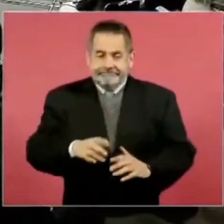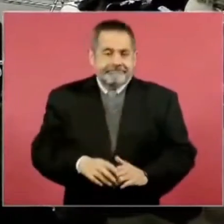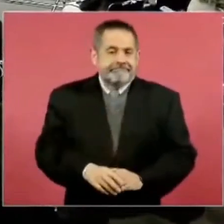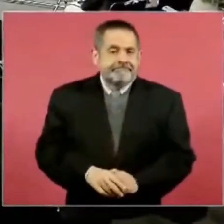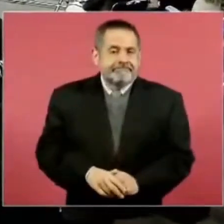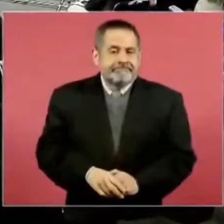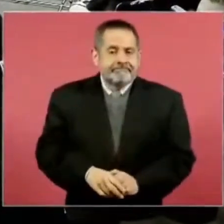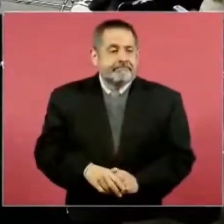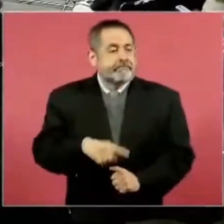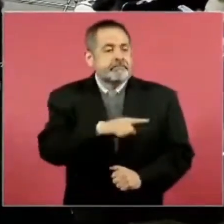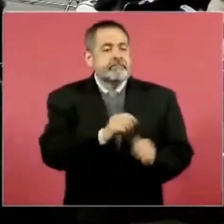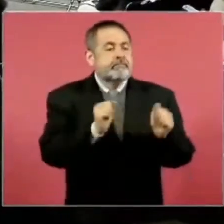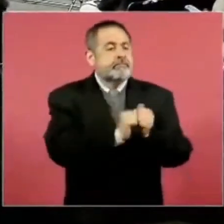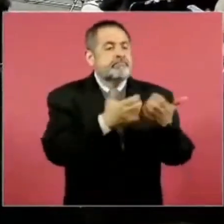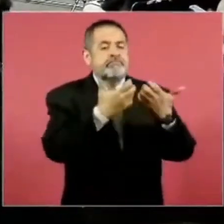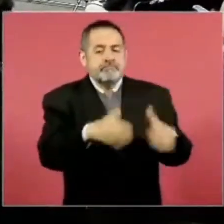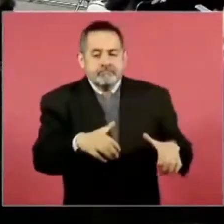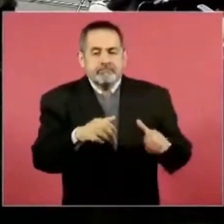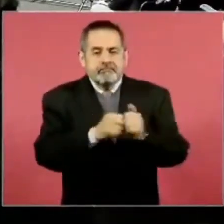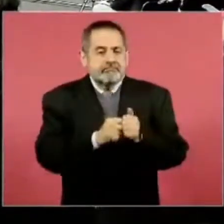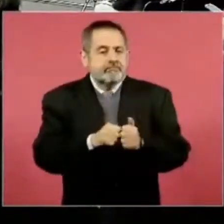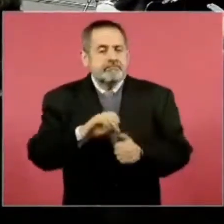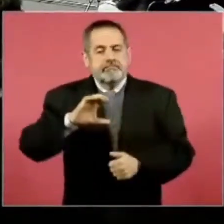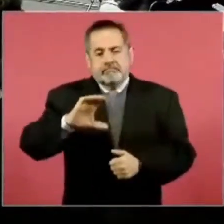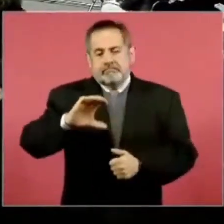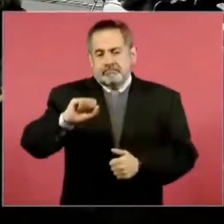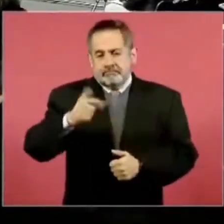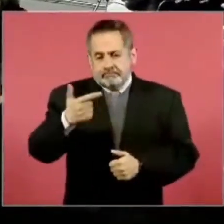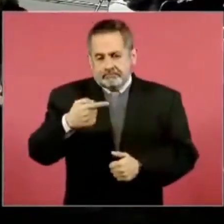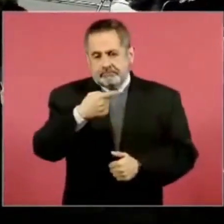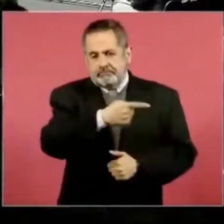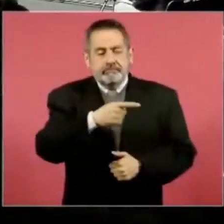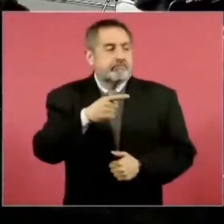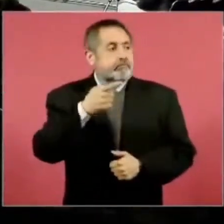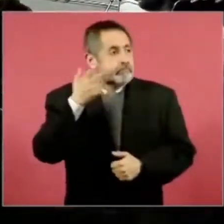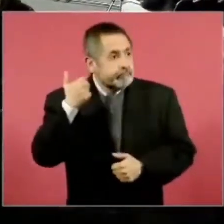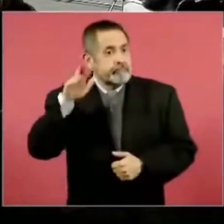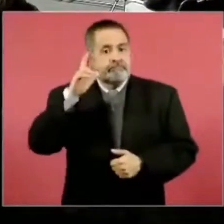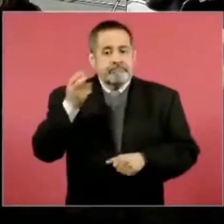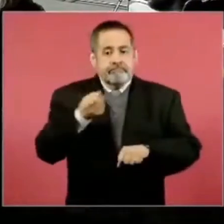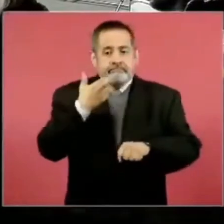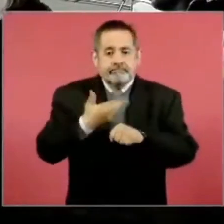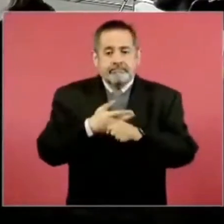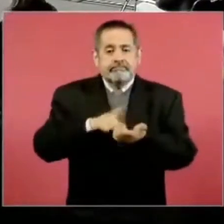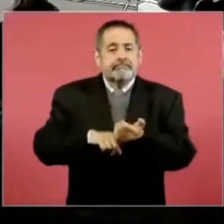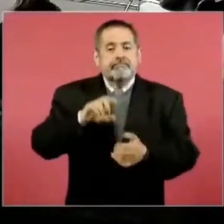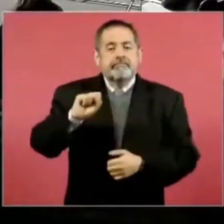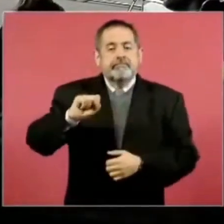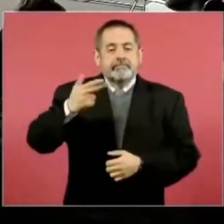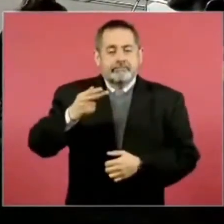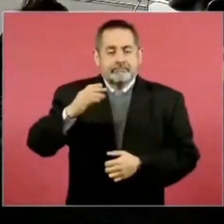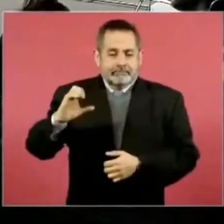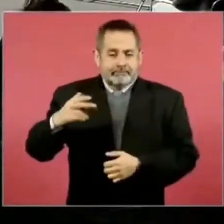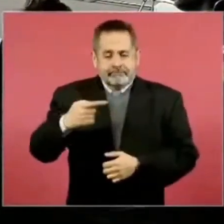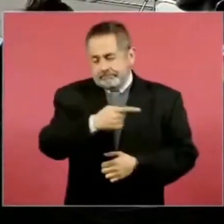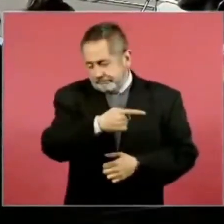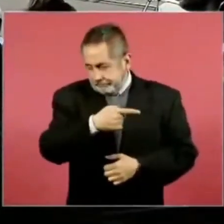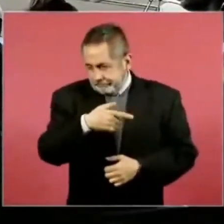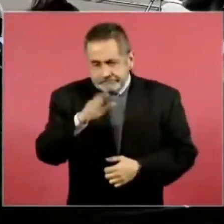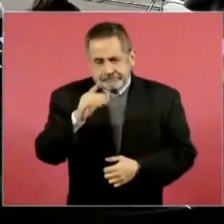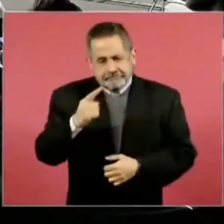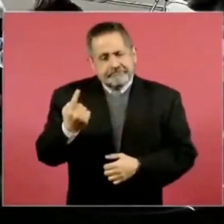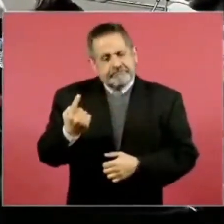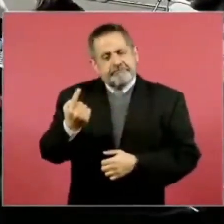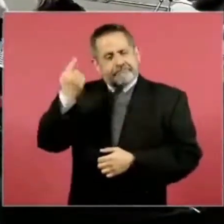es concuño de Carlos Salinas y llegó a ser secretario de Hacienda en el sexenio